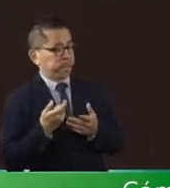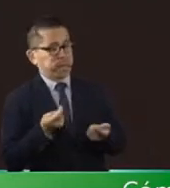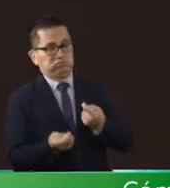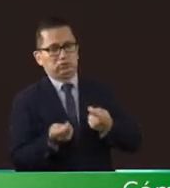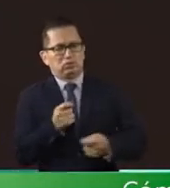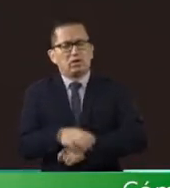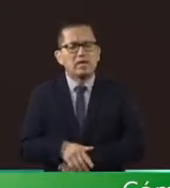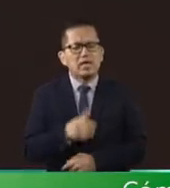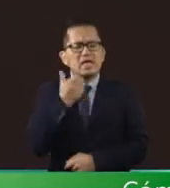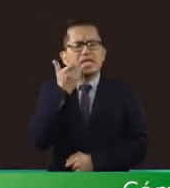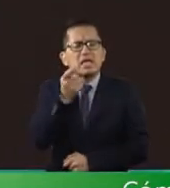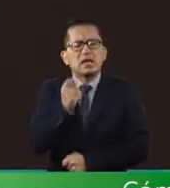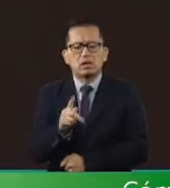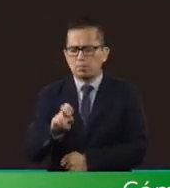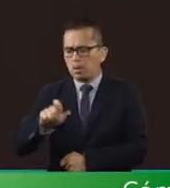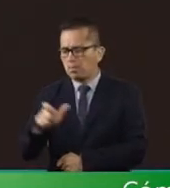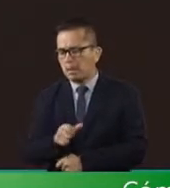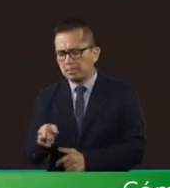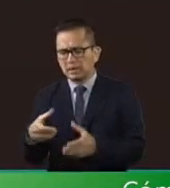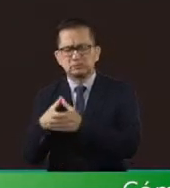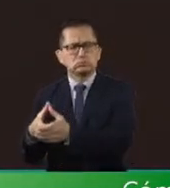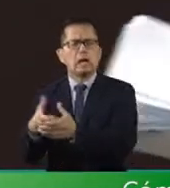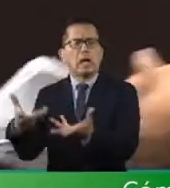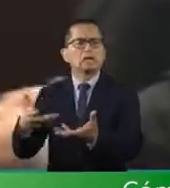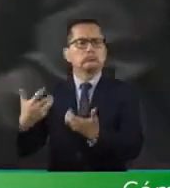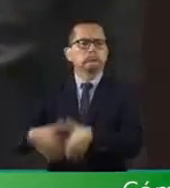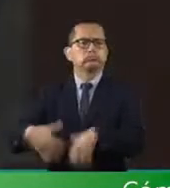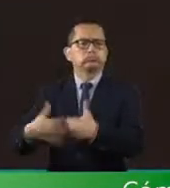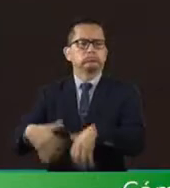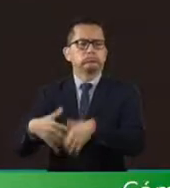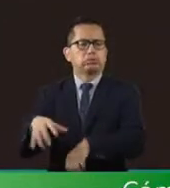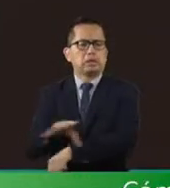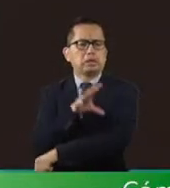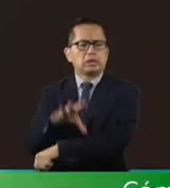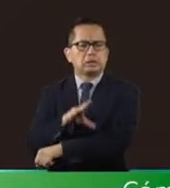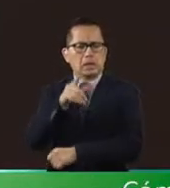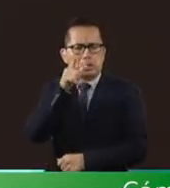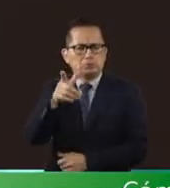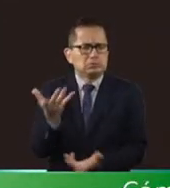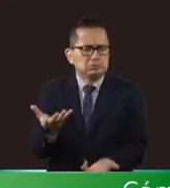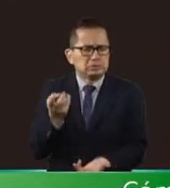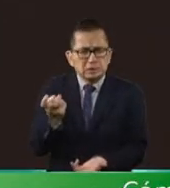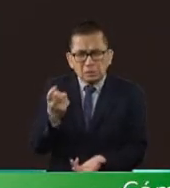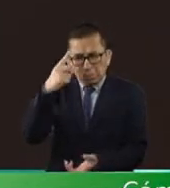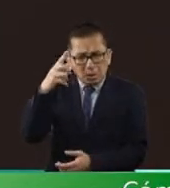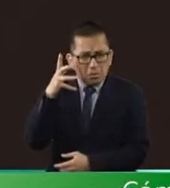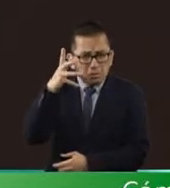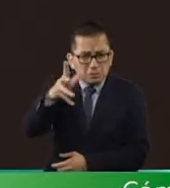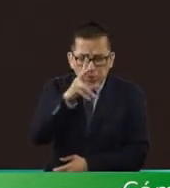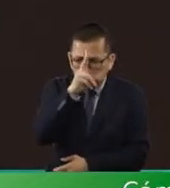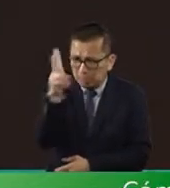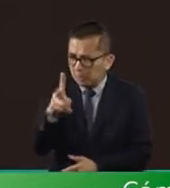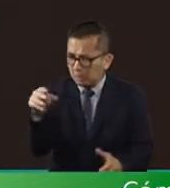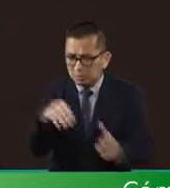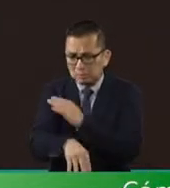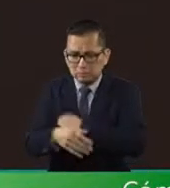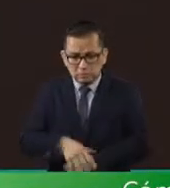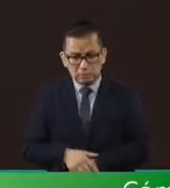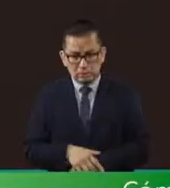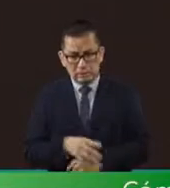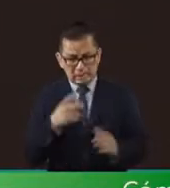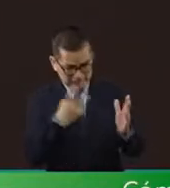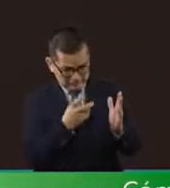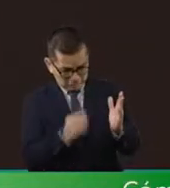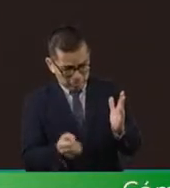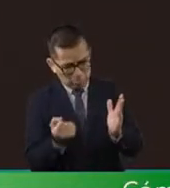de Pemex produzcan energía eléctrica y con eso van a condenar a las nuevas generaciones lo que aprobaron le saldrá muy